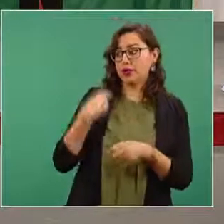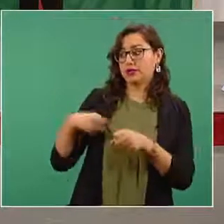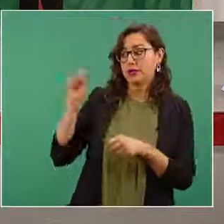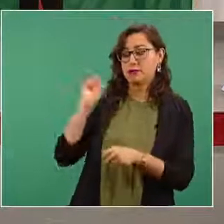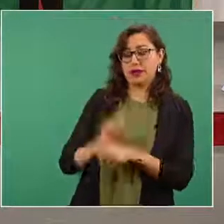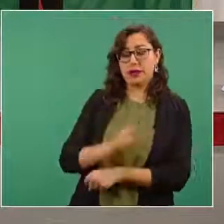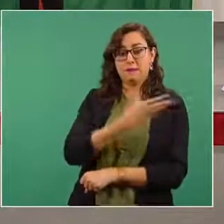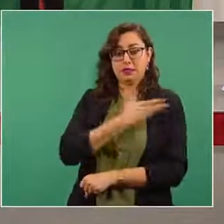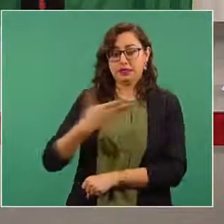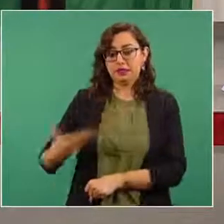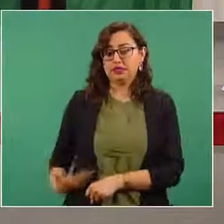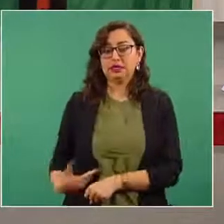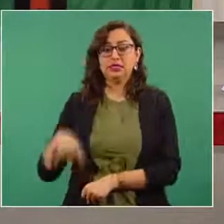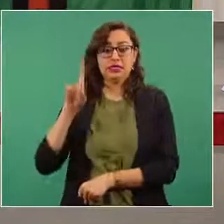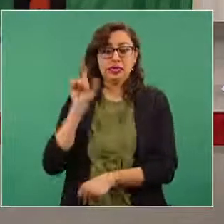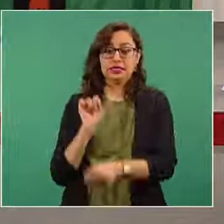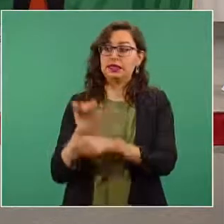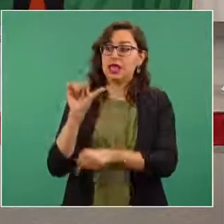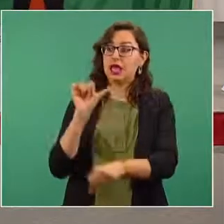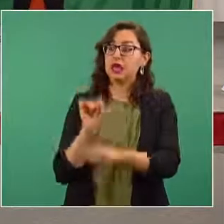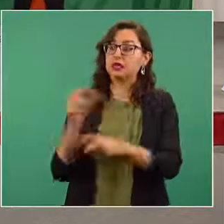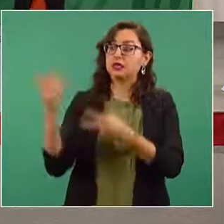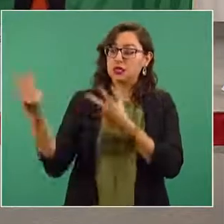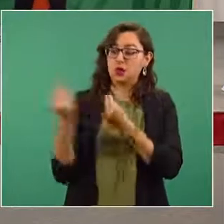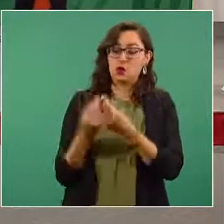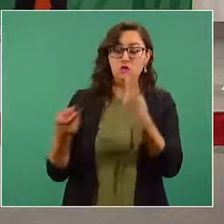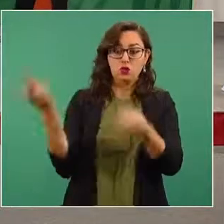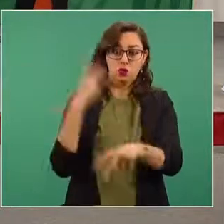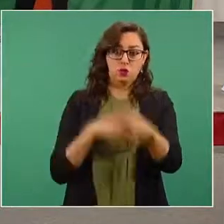porque esta producción será para toda América Latina.